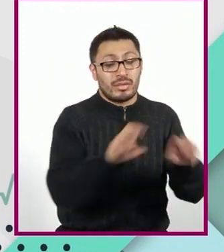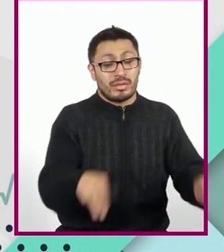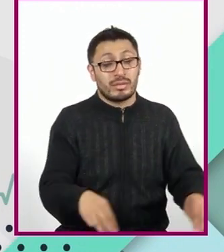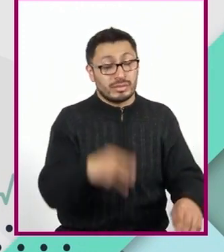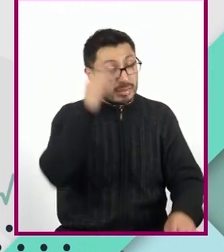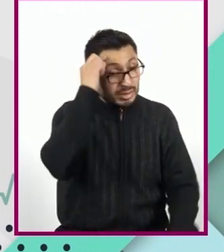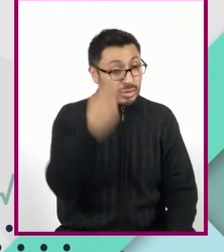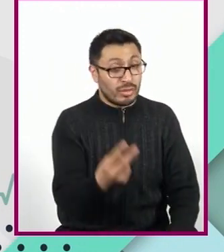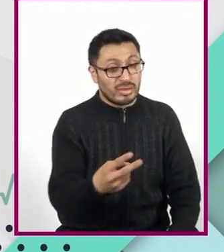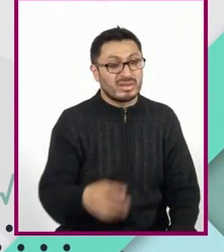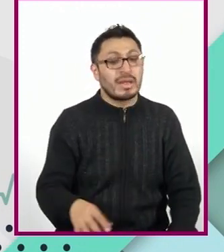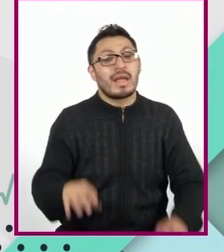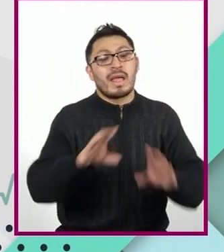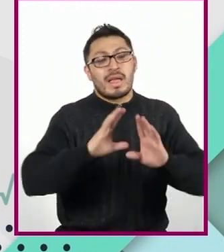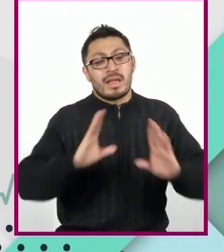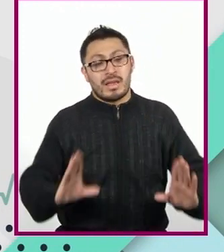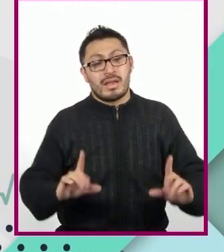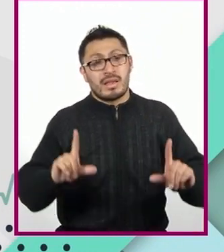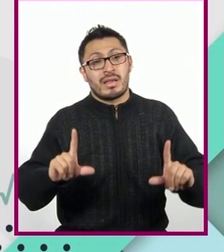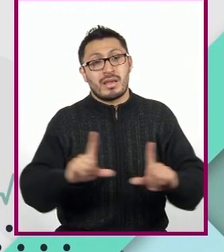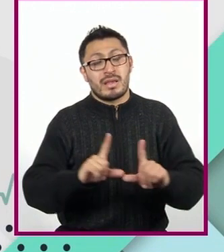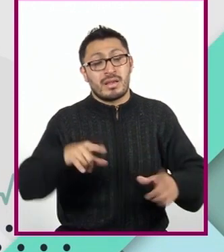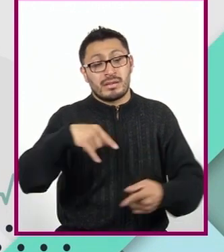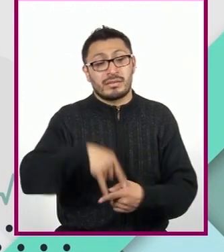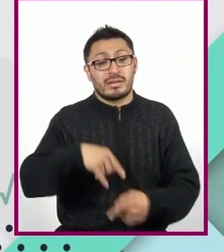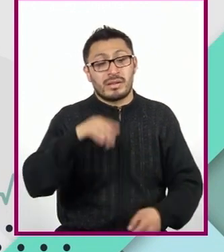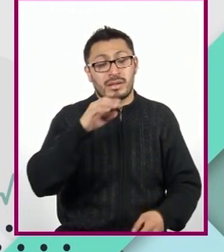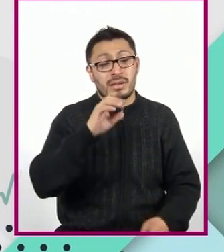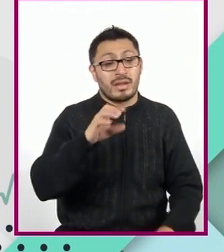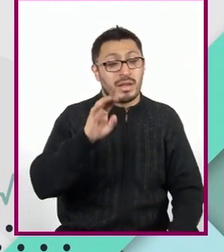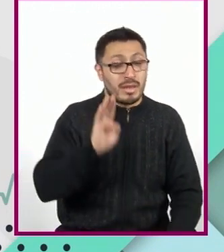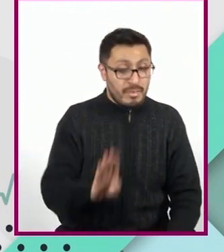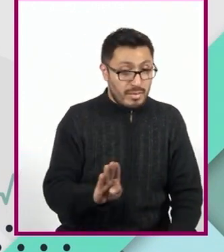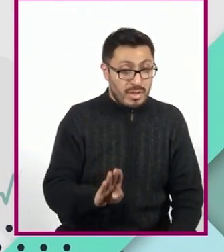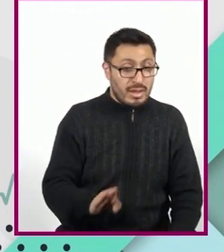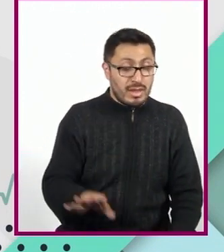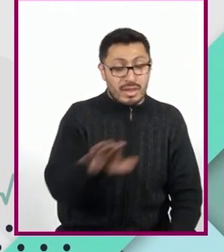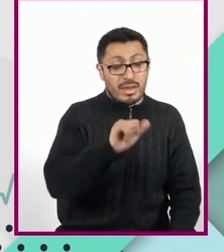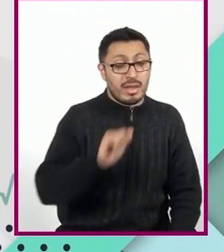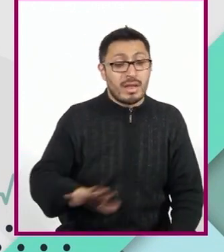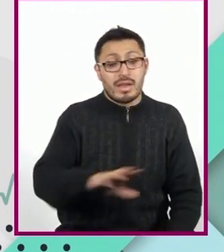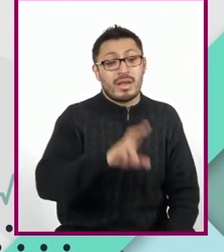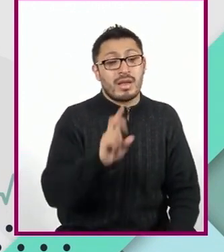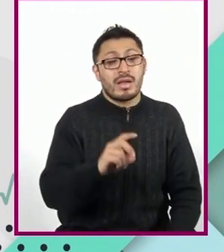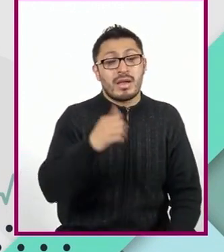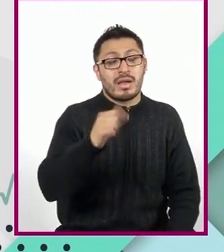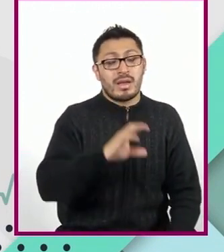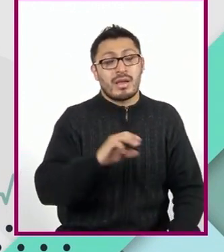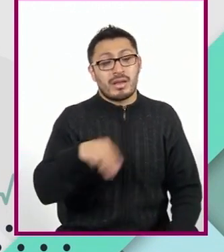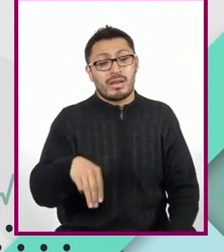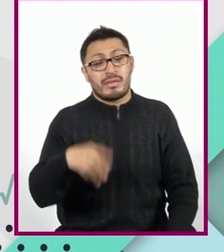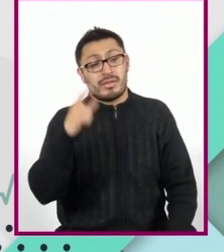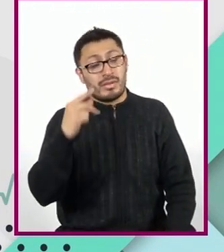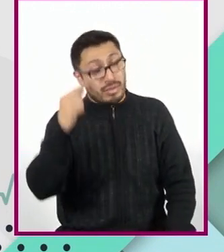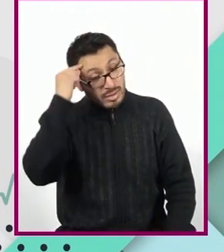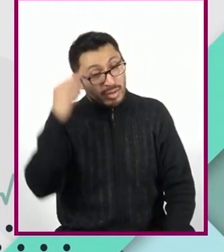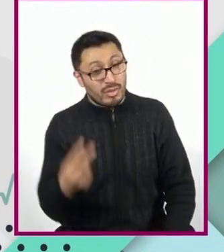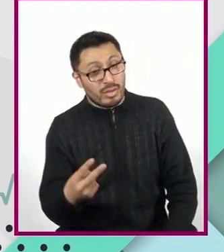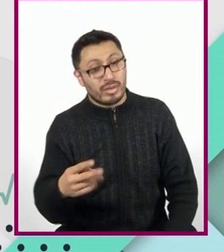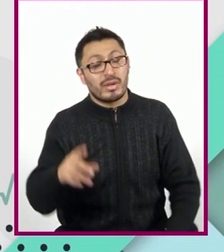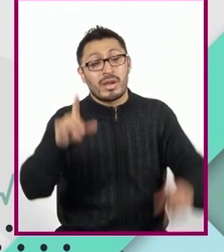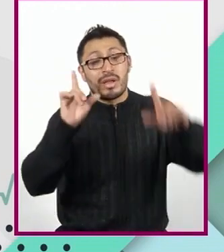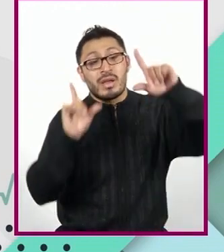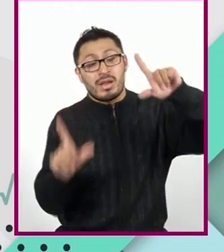cuadrado azul, cuyo lado es B, tiene un área de 36 centímetros cuadrados. El cuadrado verde, cuyo lado es